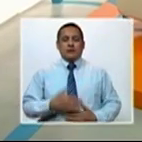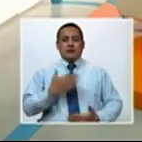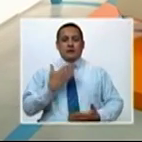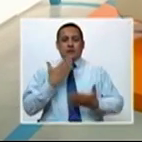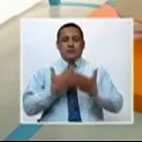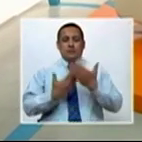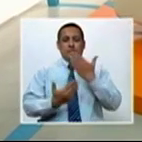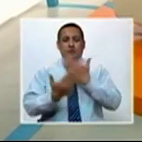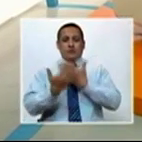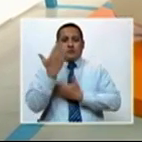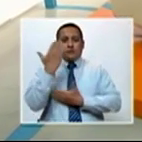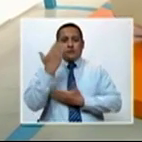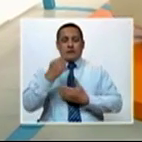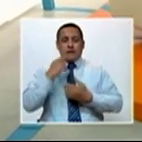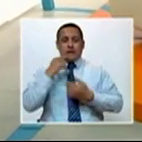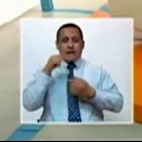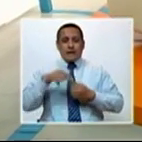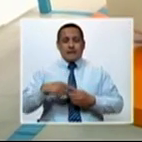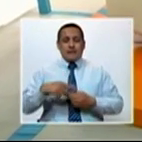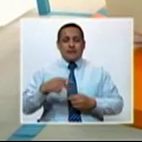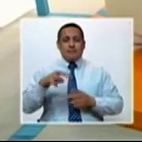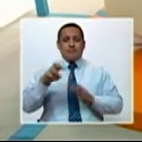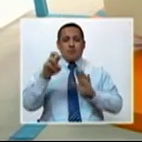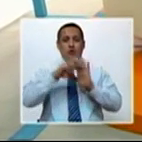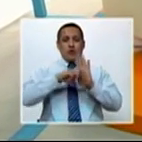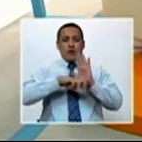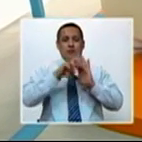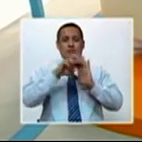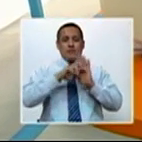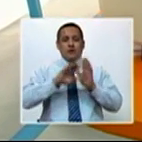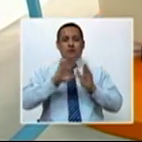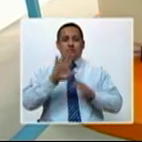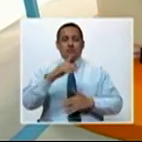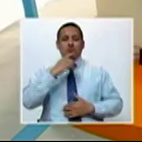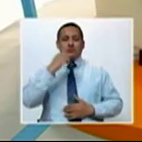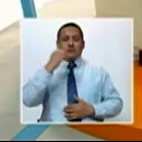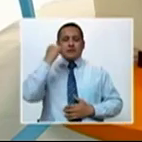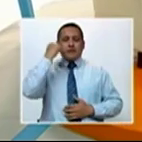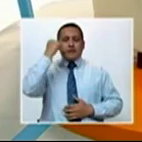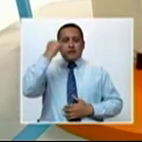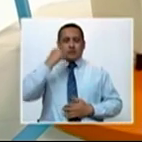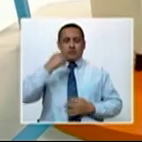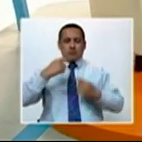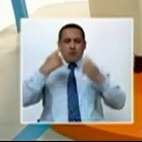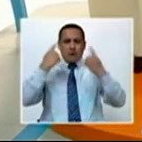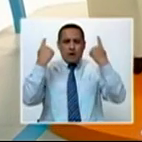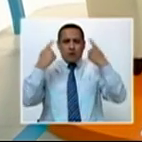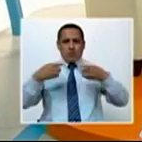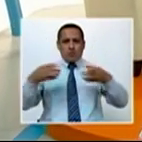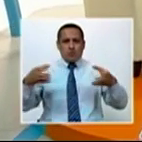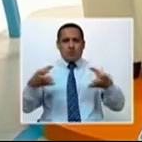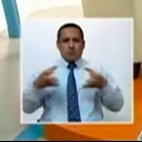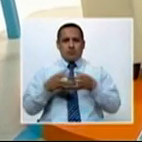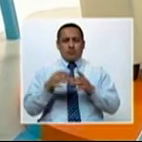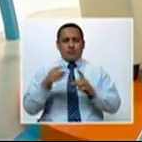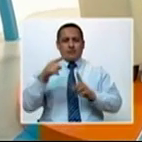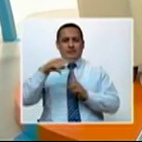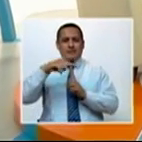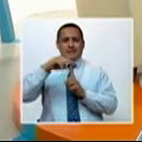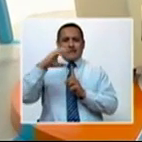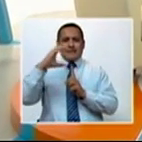Hola, ¿qué tal? Esto es Tus Derechos, una iniciativa del Tribunal Constitucional